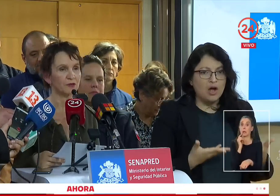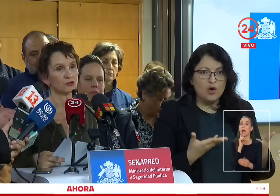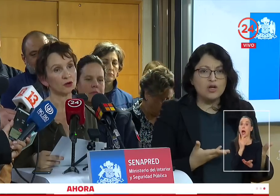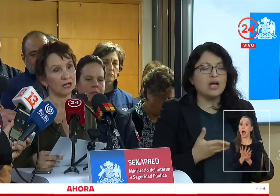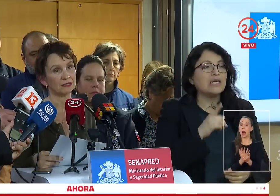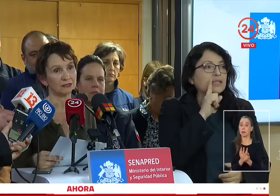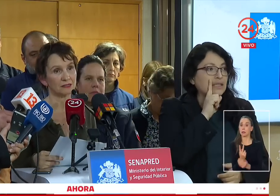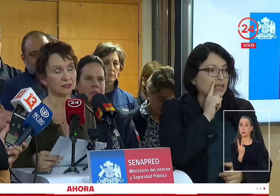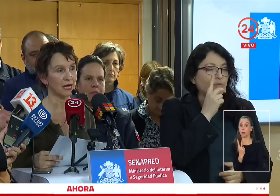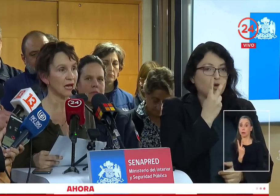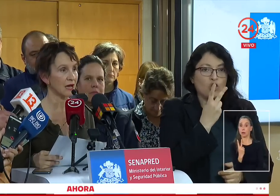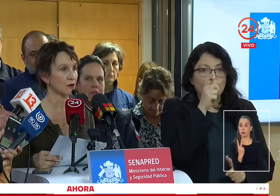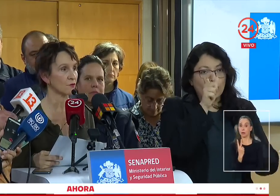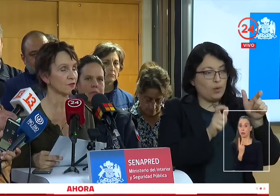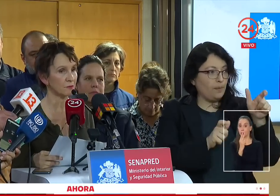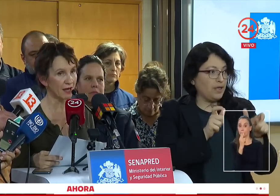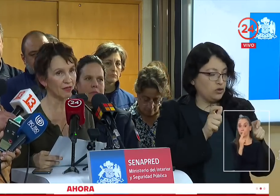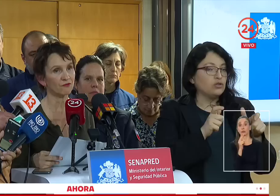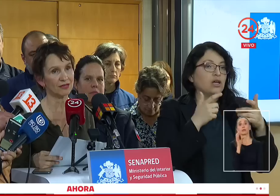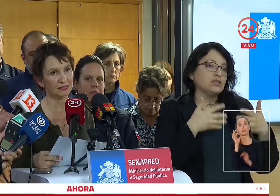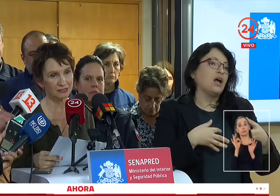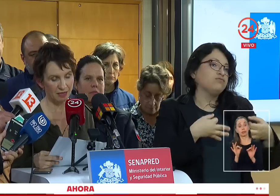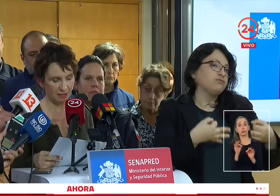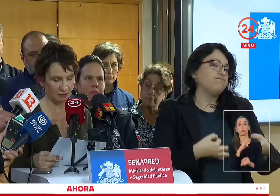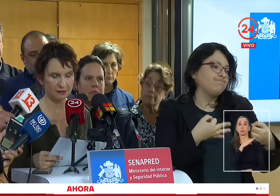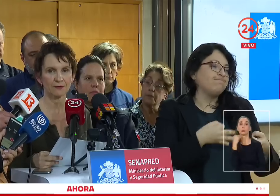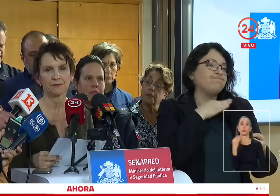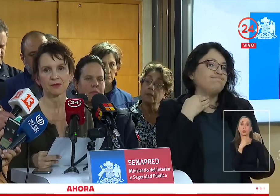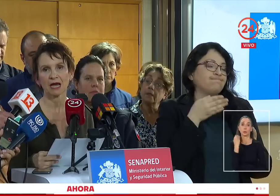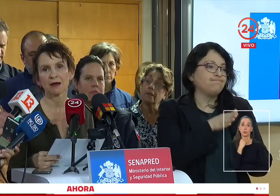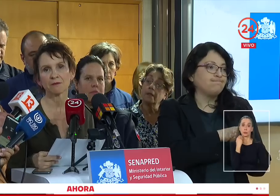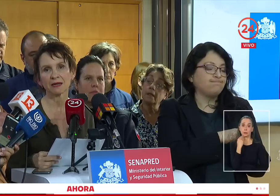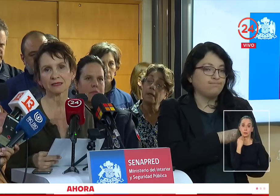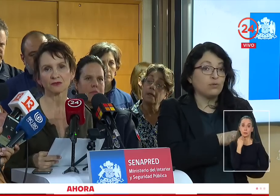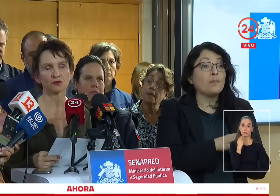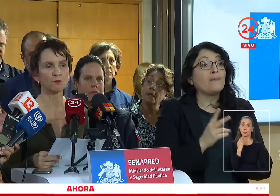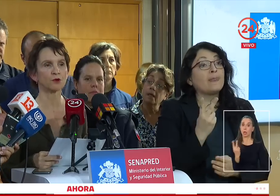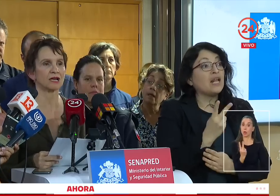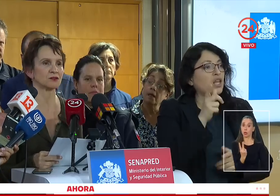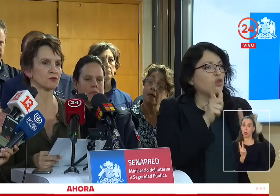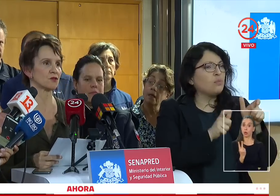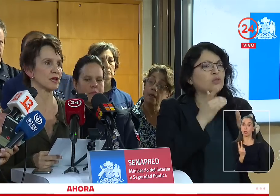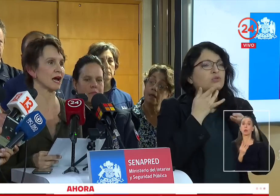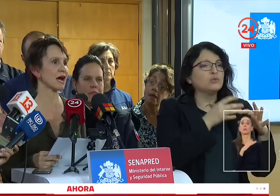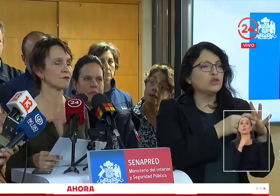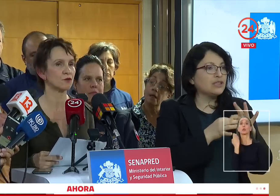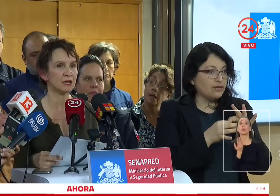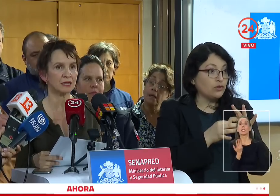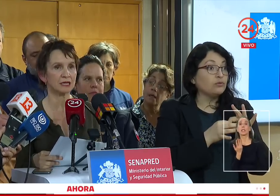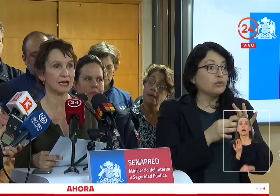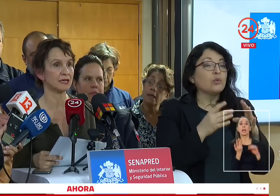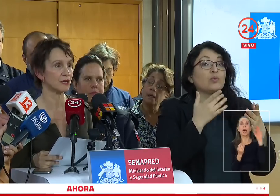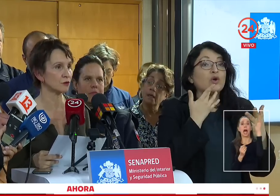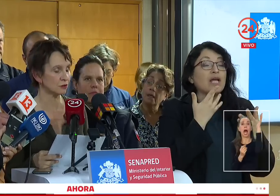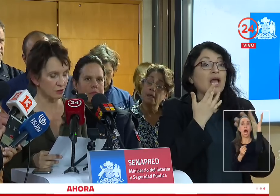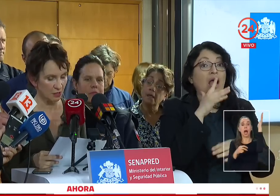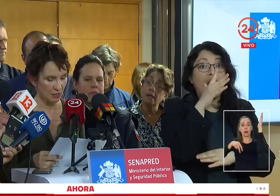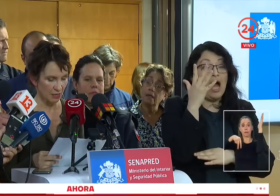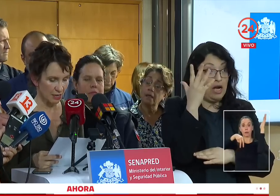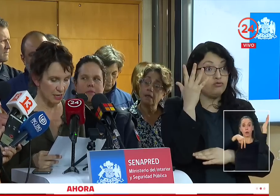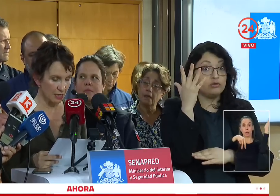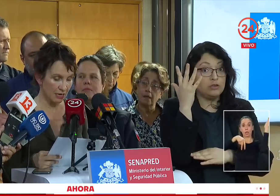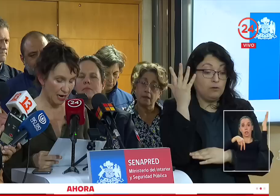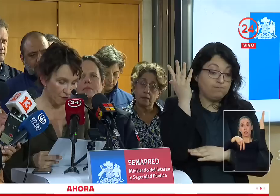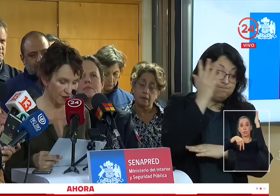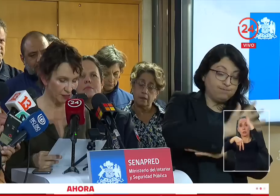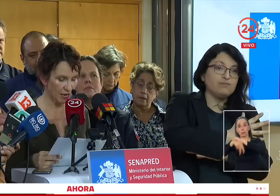dos personas ya confirmadas fallecidas ambas son por casos de árboles que cayeron